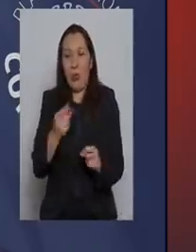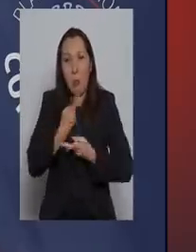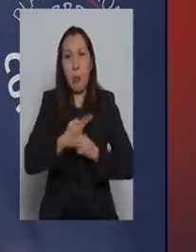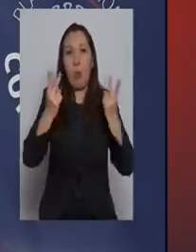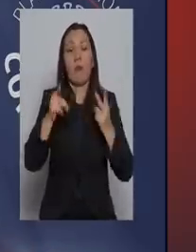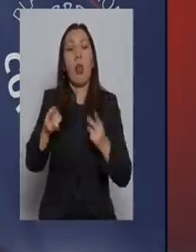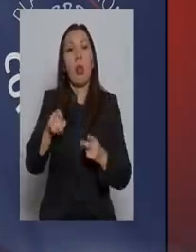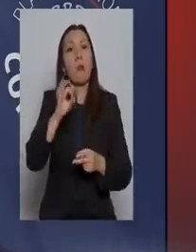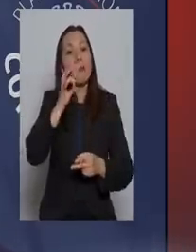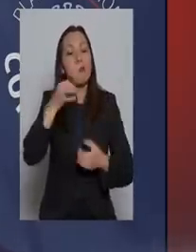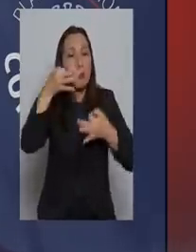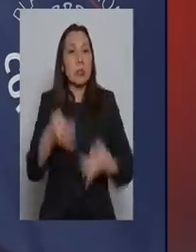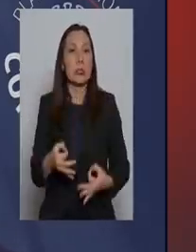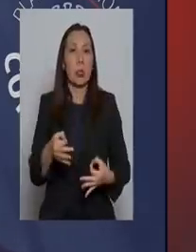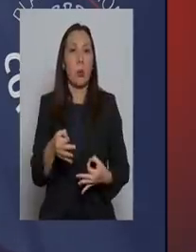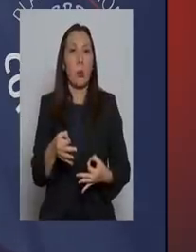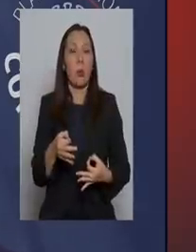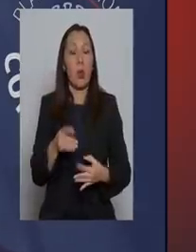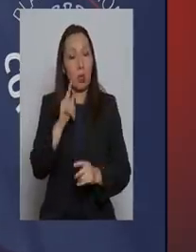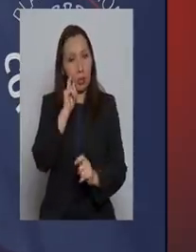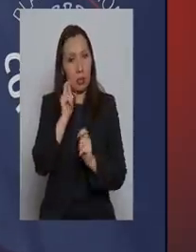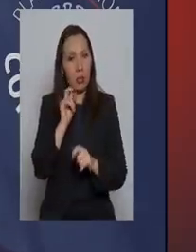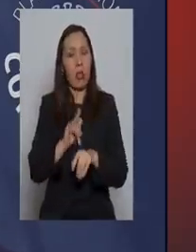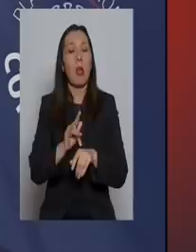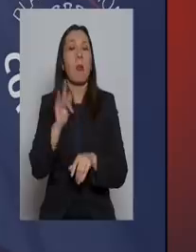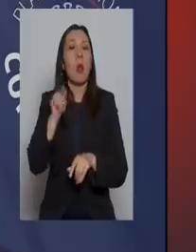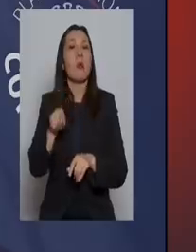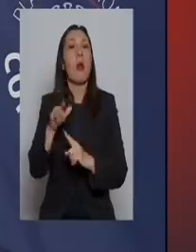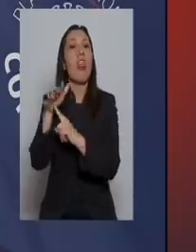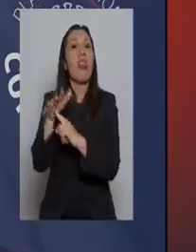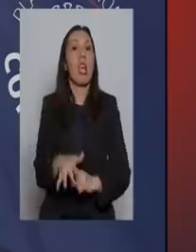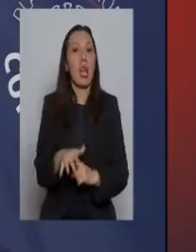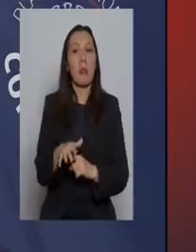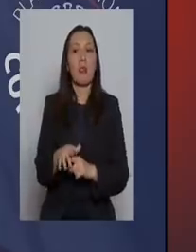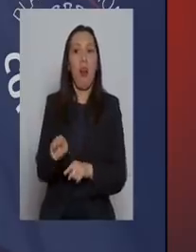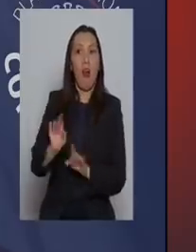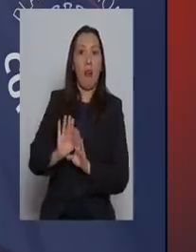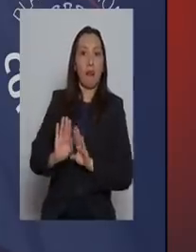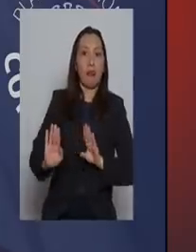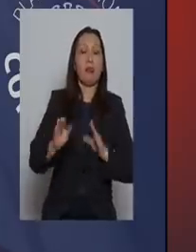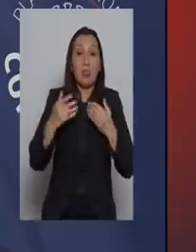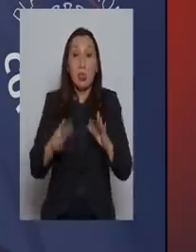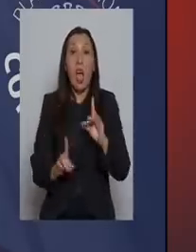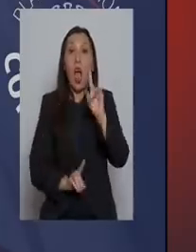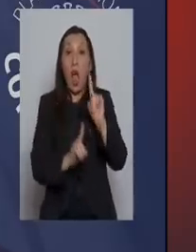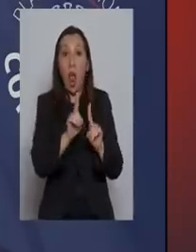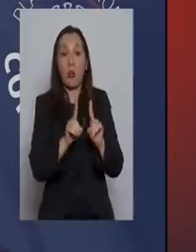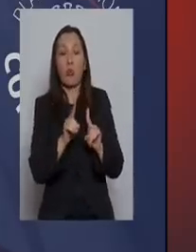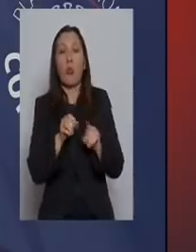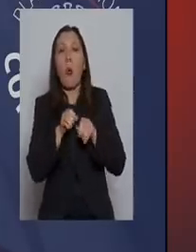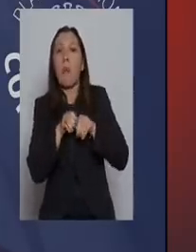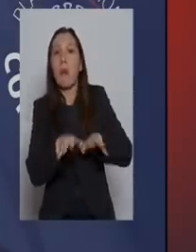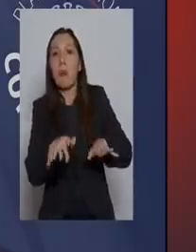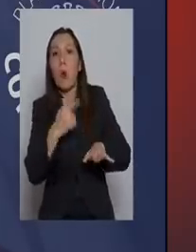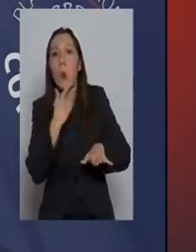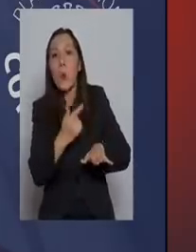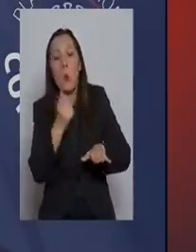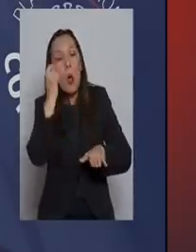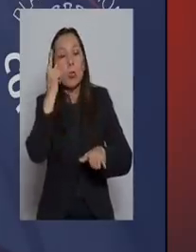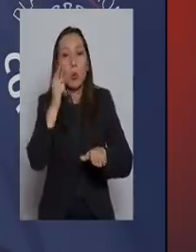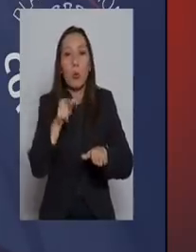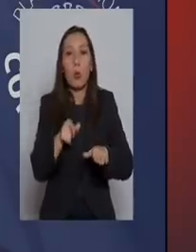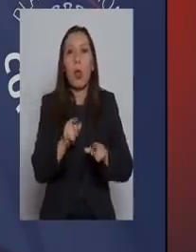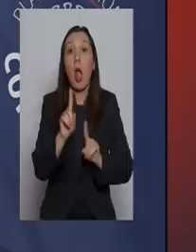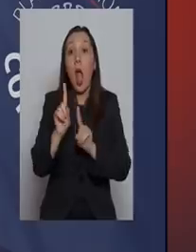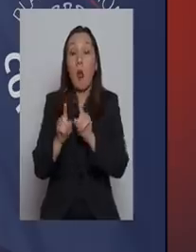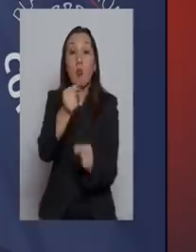significa con certeza un riesgo de discriminación contra ellos, como ya está ocurriendo en los casos que se han filtrado, como ya está